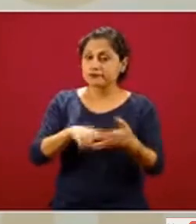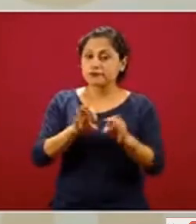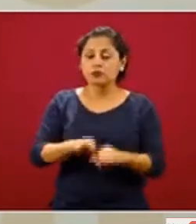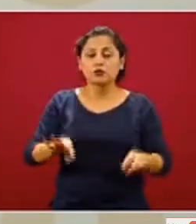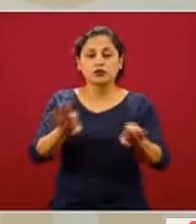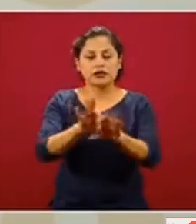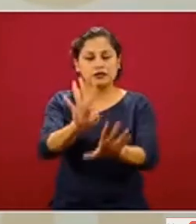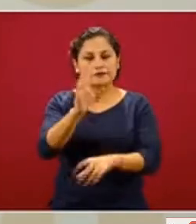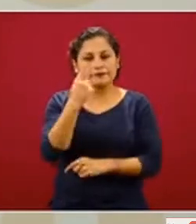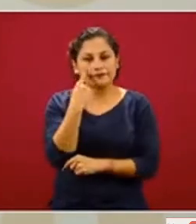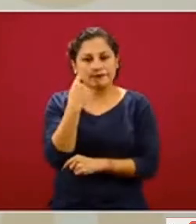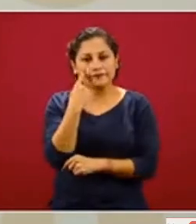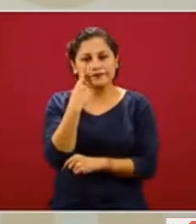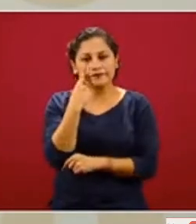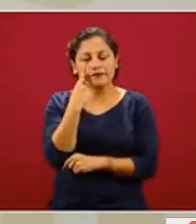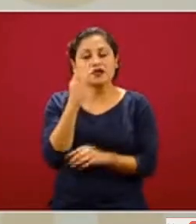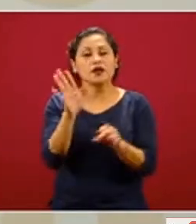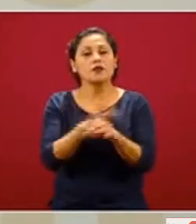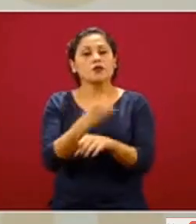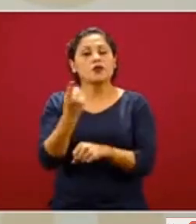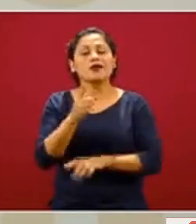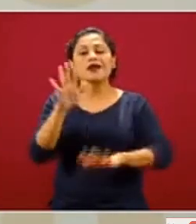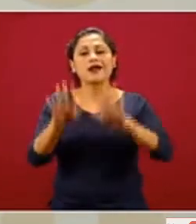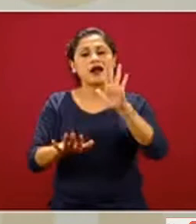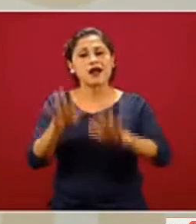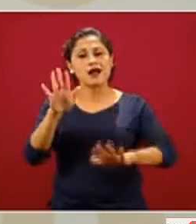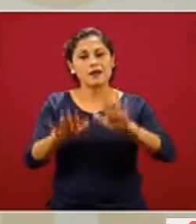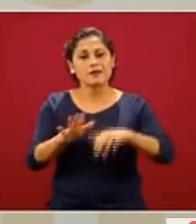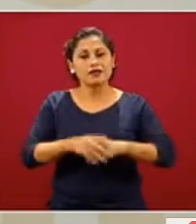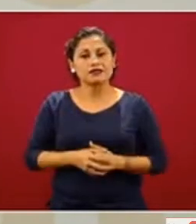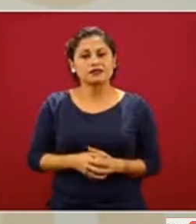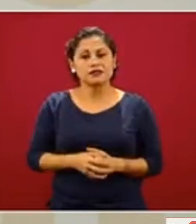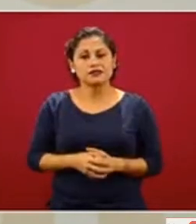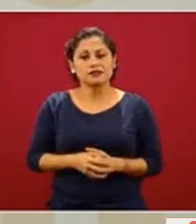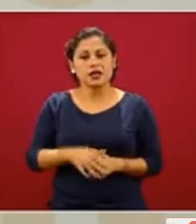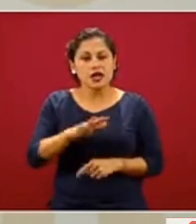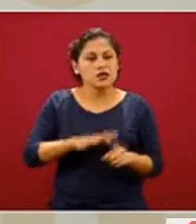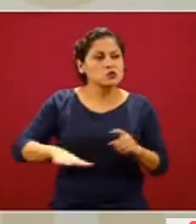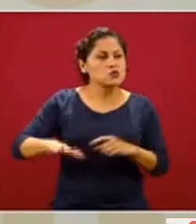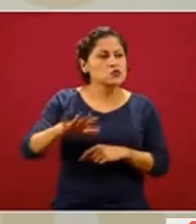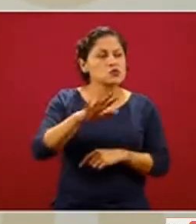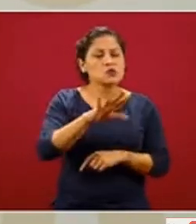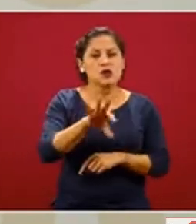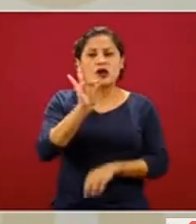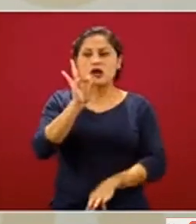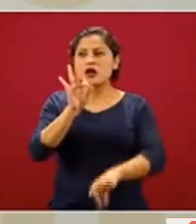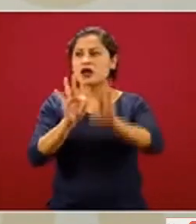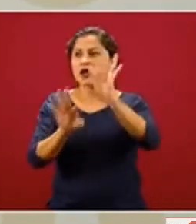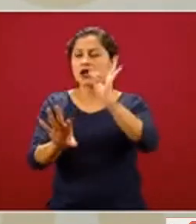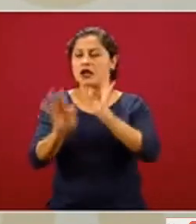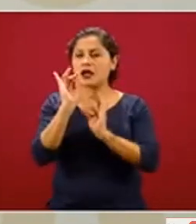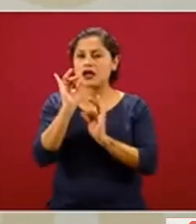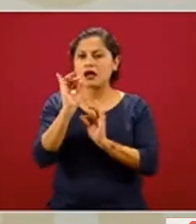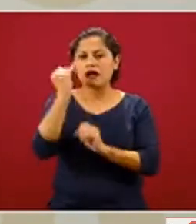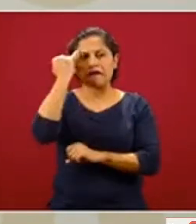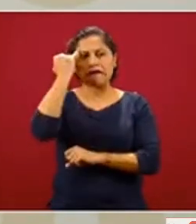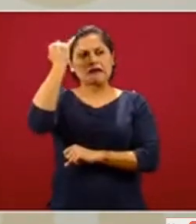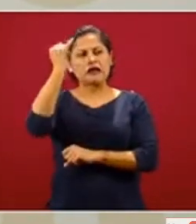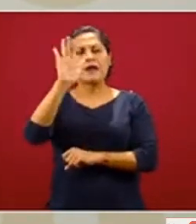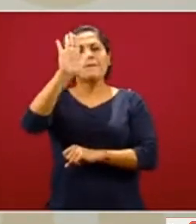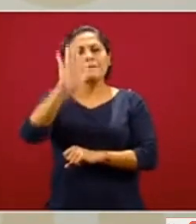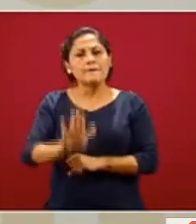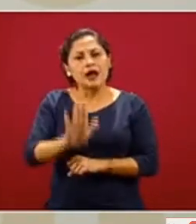se construyen ideas que parecen ser verdades amparadas en evidencia sin serlo.